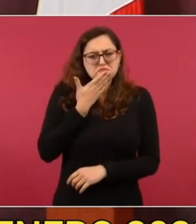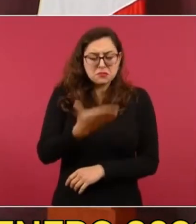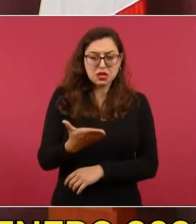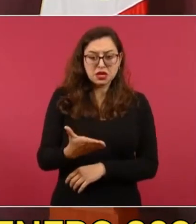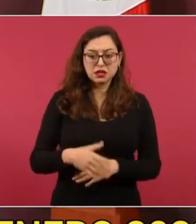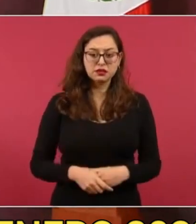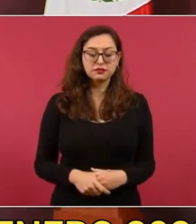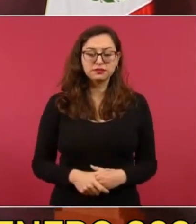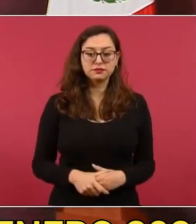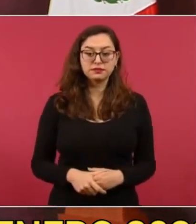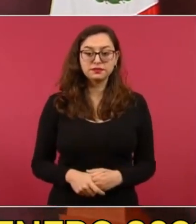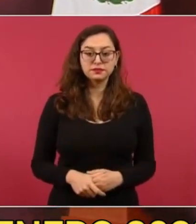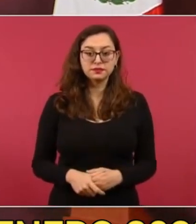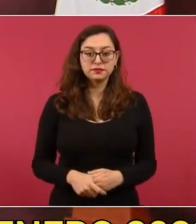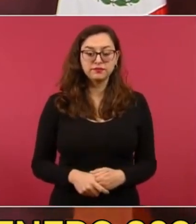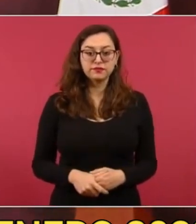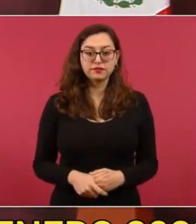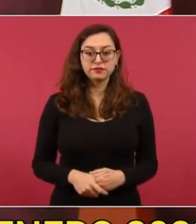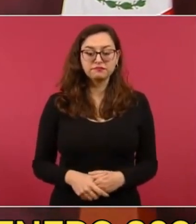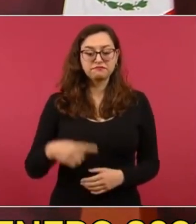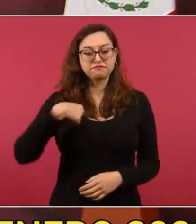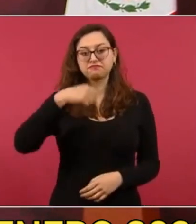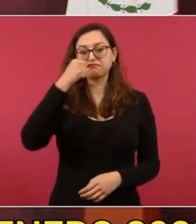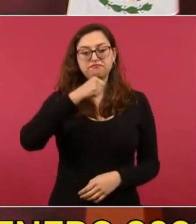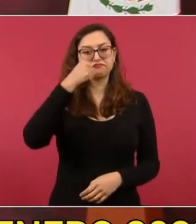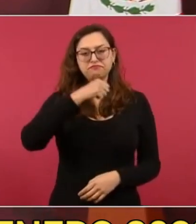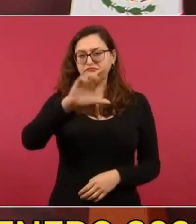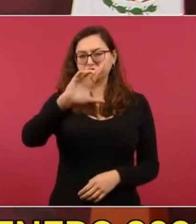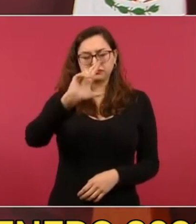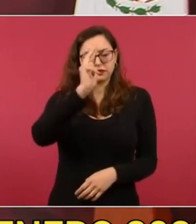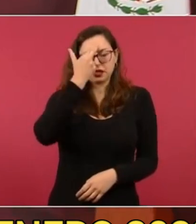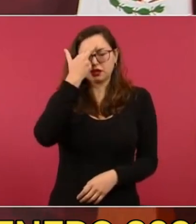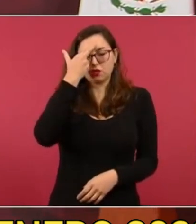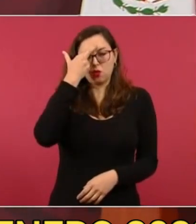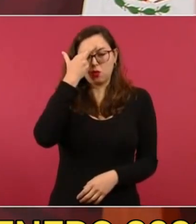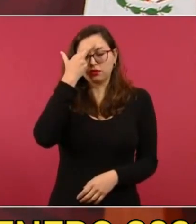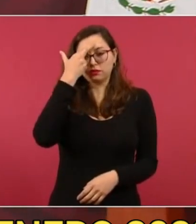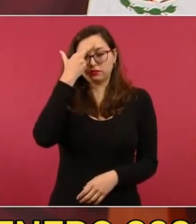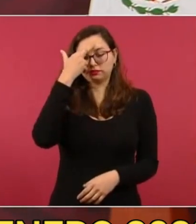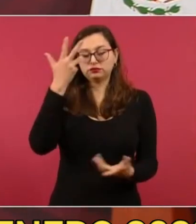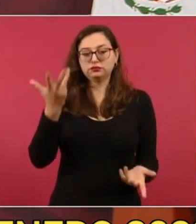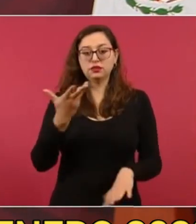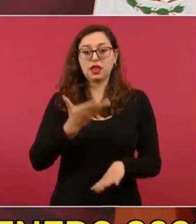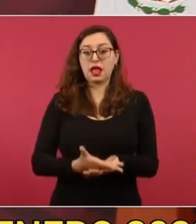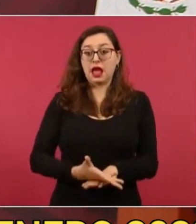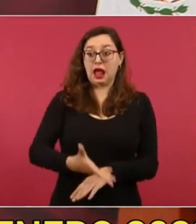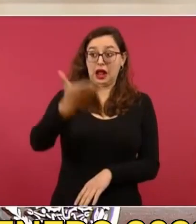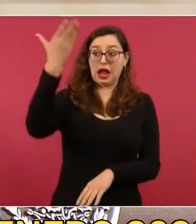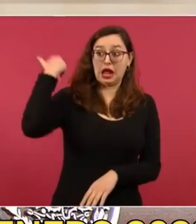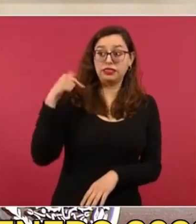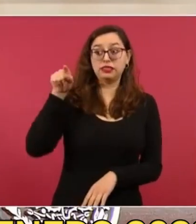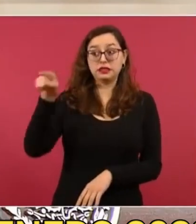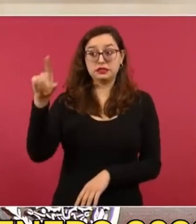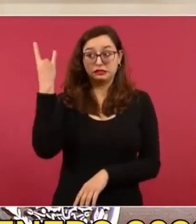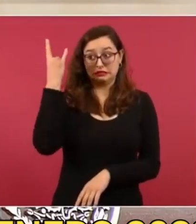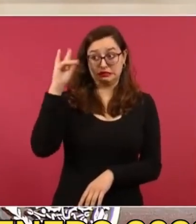No se nos va a olvidar de que él nos permitió que bajara el avión de